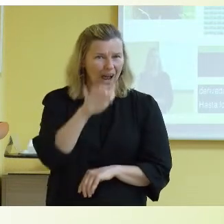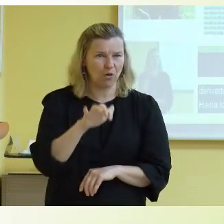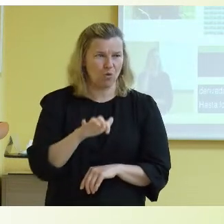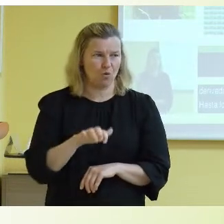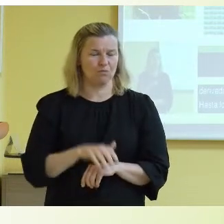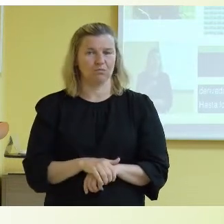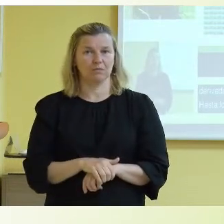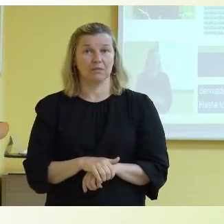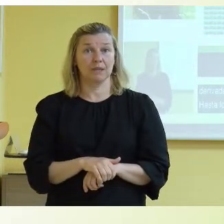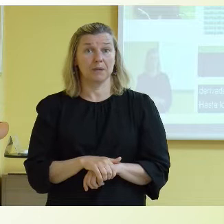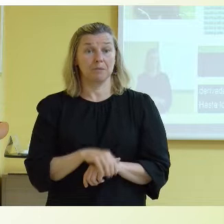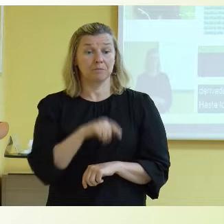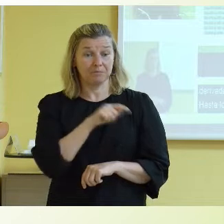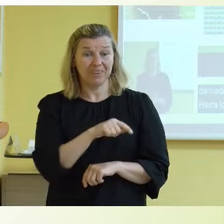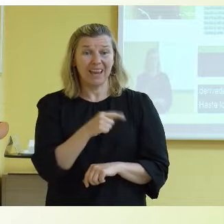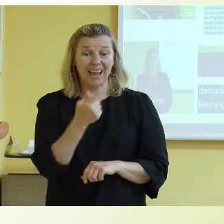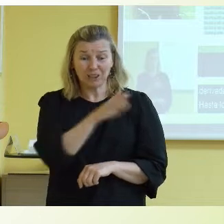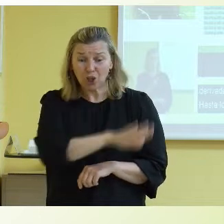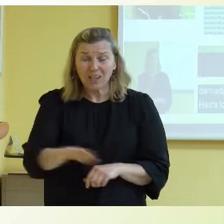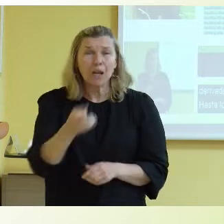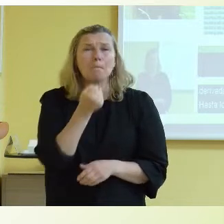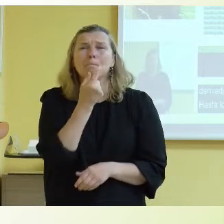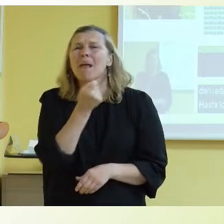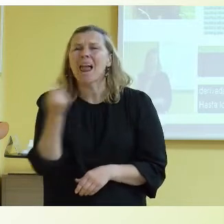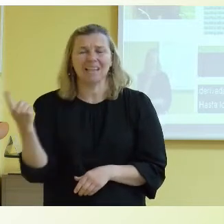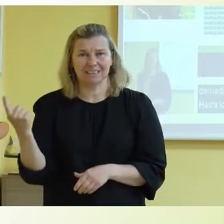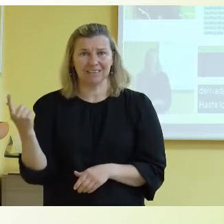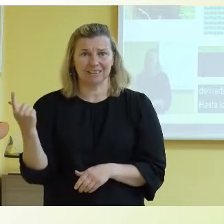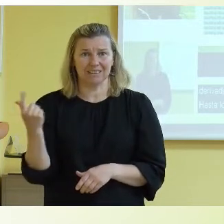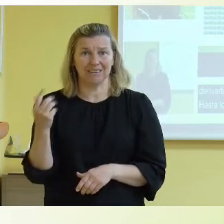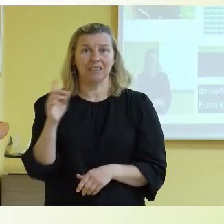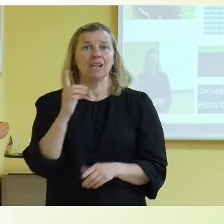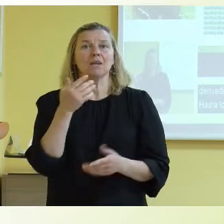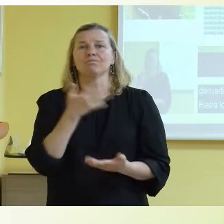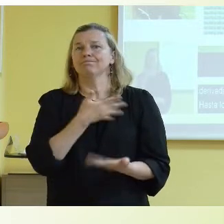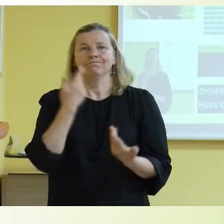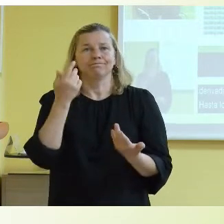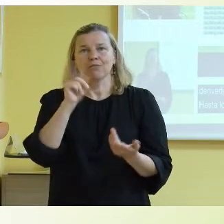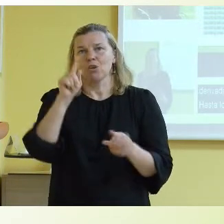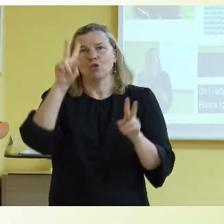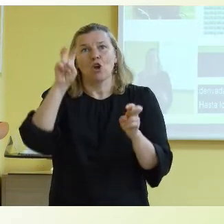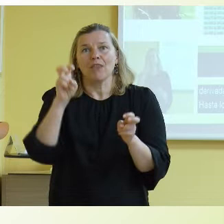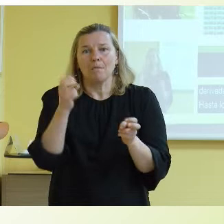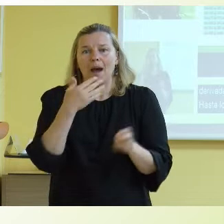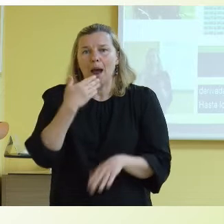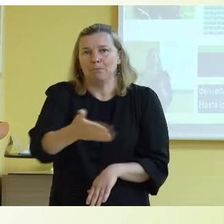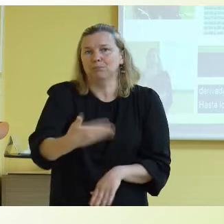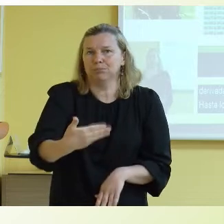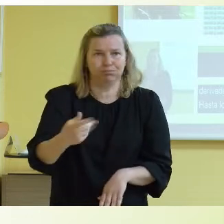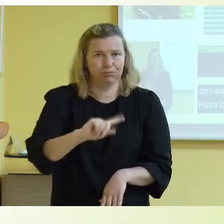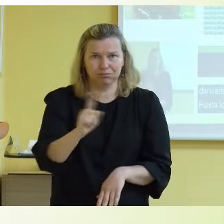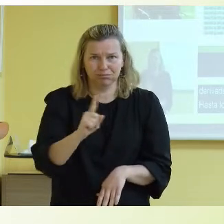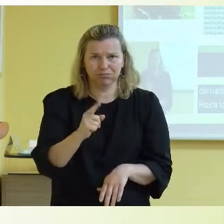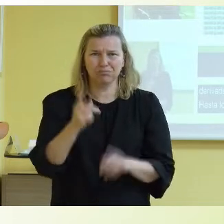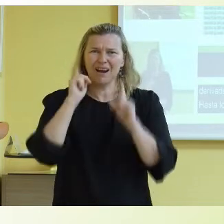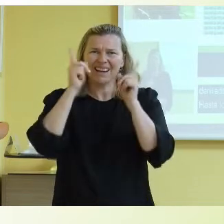raras. Y estamos hablando de miles de personas, esas cifras son en miles de personas, no estamos hablando de cualquier cosa, estamos hablando de muchos